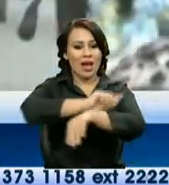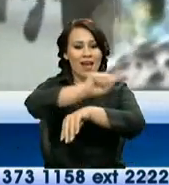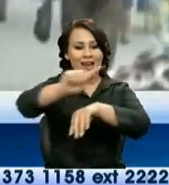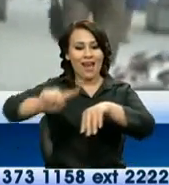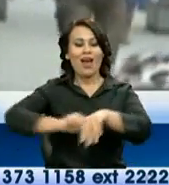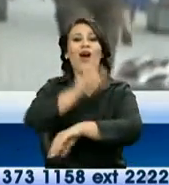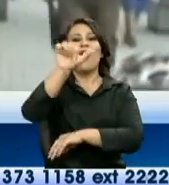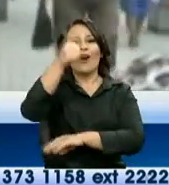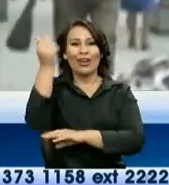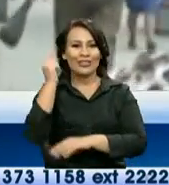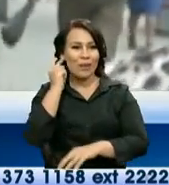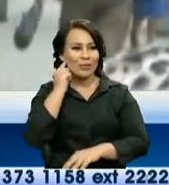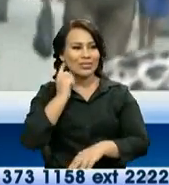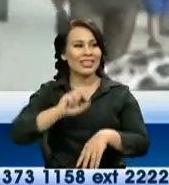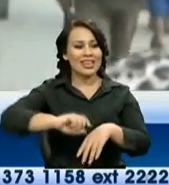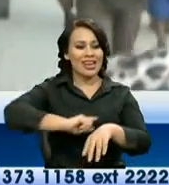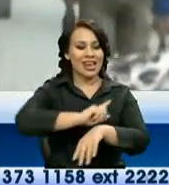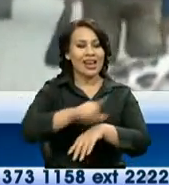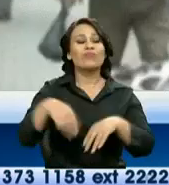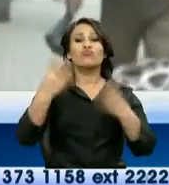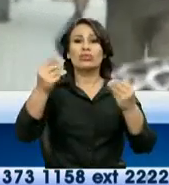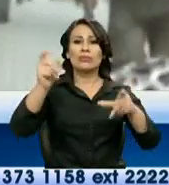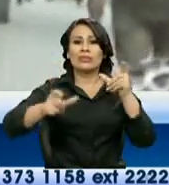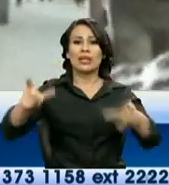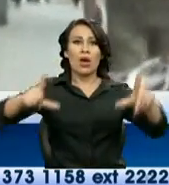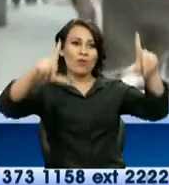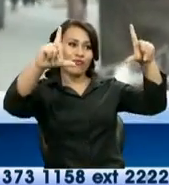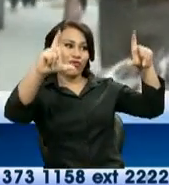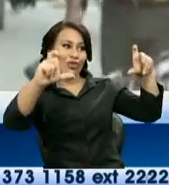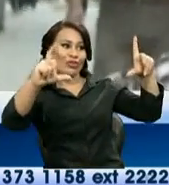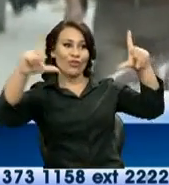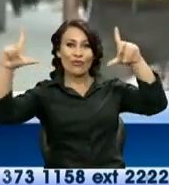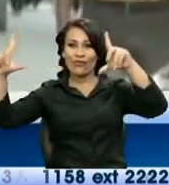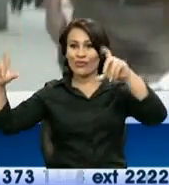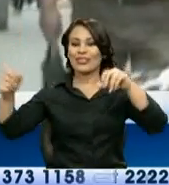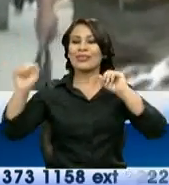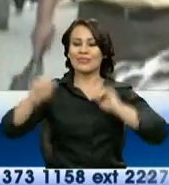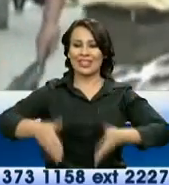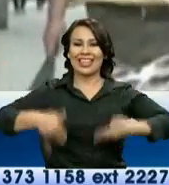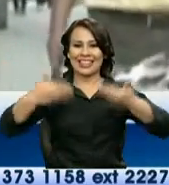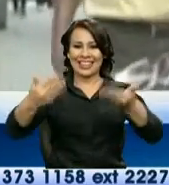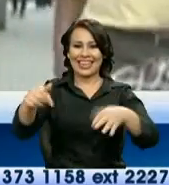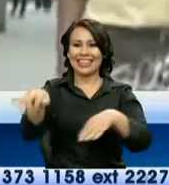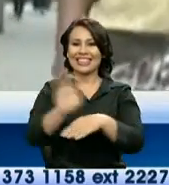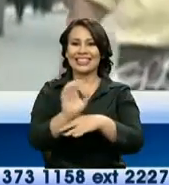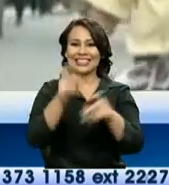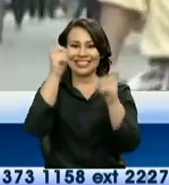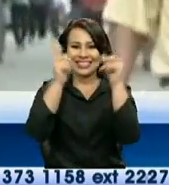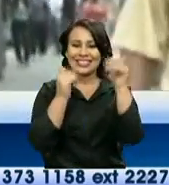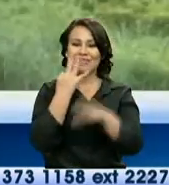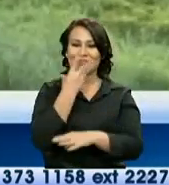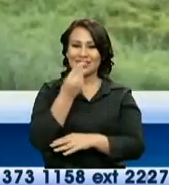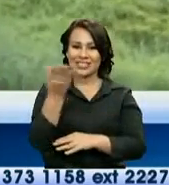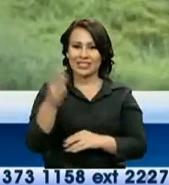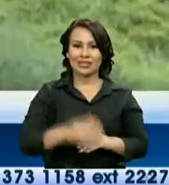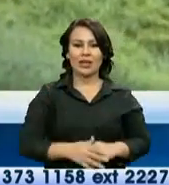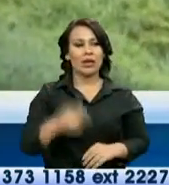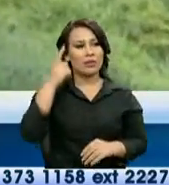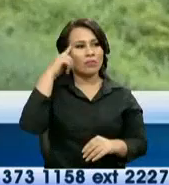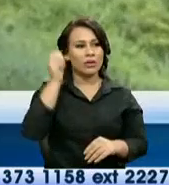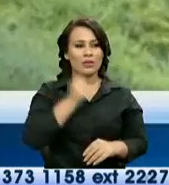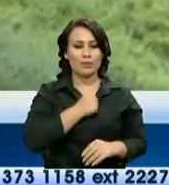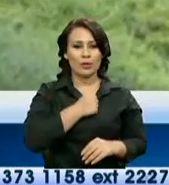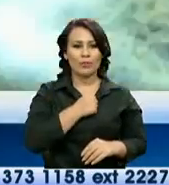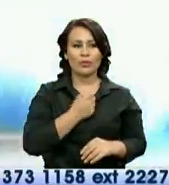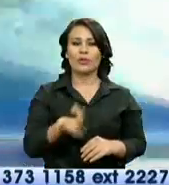mucho, se fotografía mucho, entonces estamos muy orgullosos de pertenecer a Zamora y de brindarles al Ecuador este atractivo turístico. Para propios y